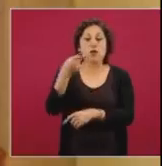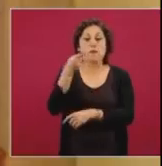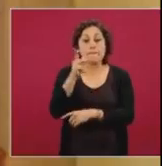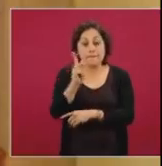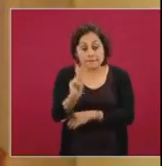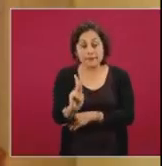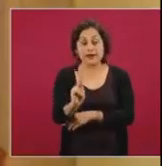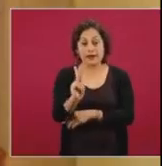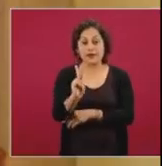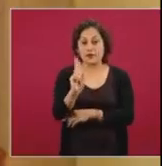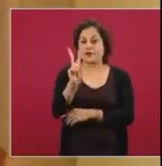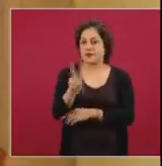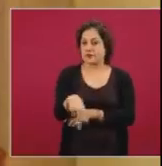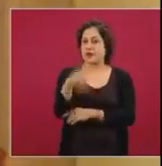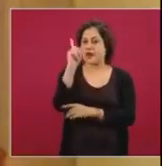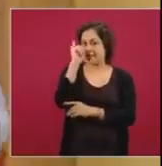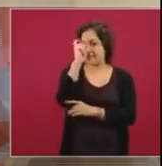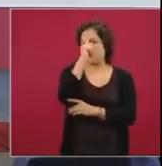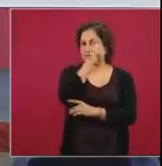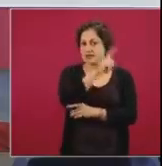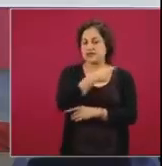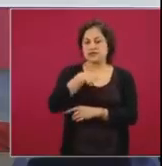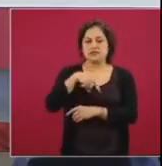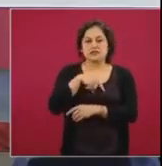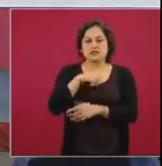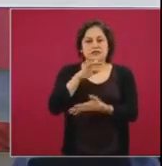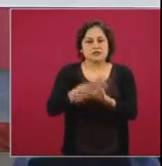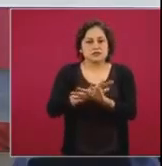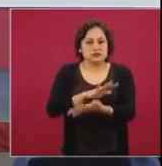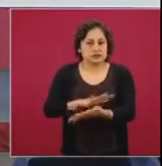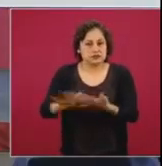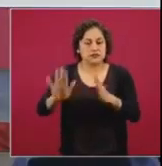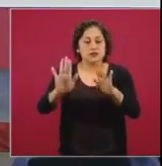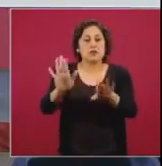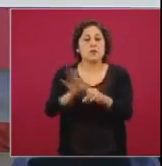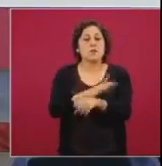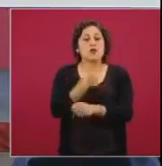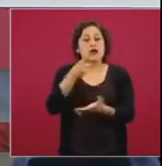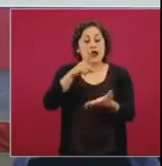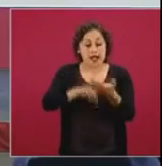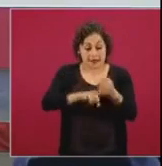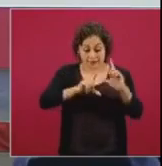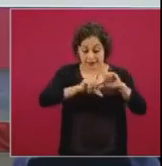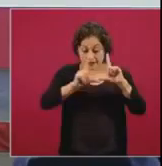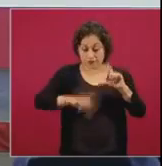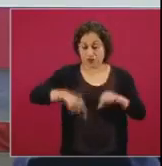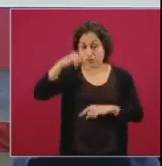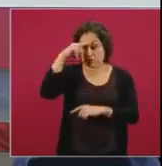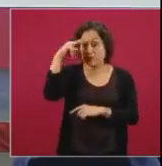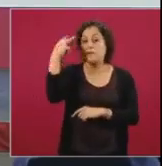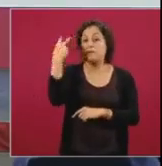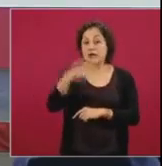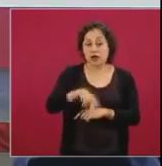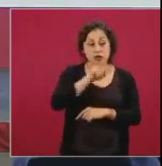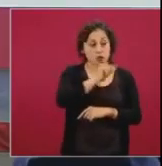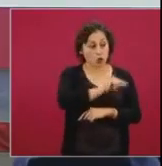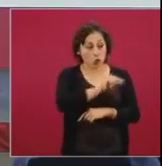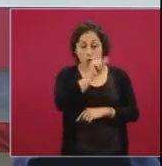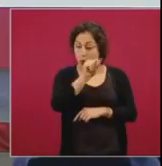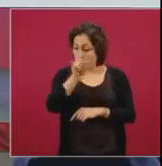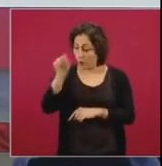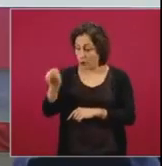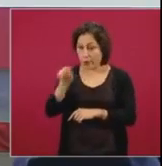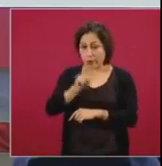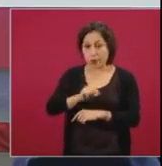esa eliminación que nosotros hemos llegado. Porque dentro del mismo territorio mexicano encontramos lugares en donde la prevalencia sigue siendo, es